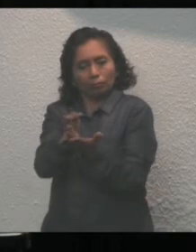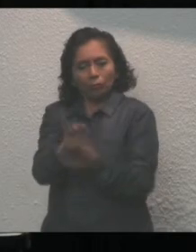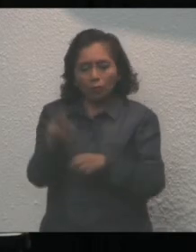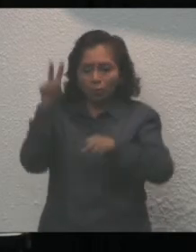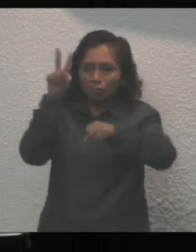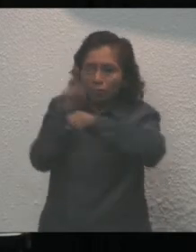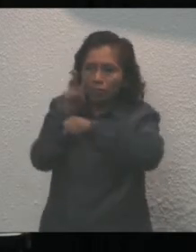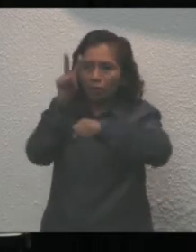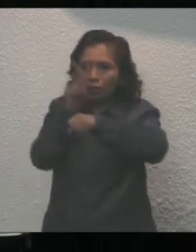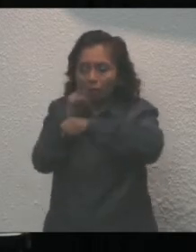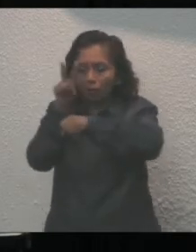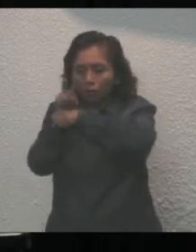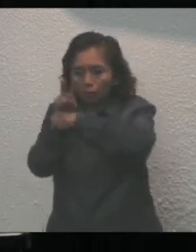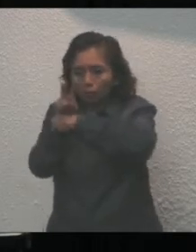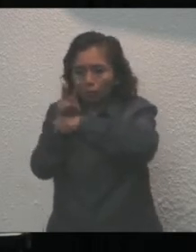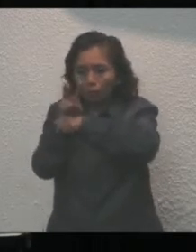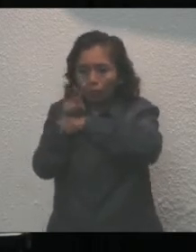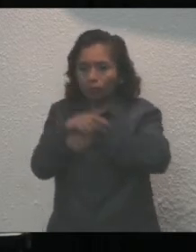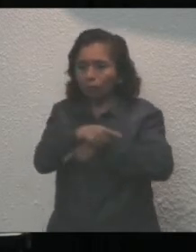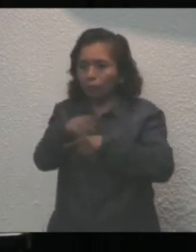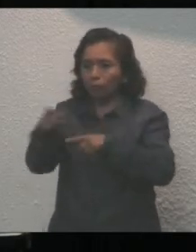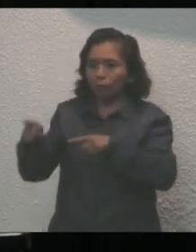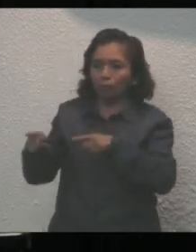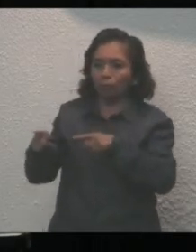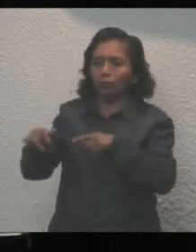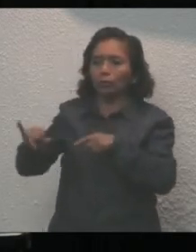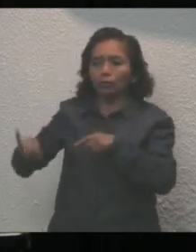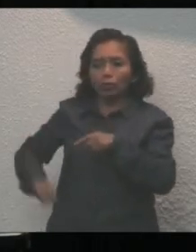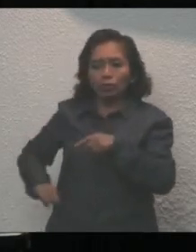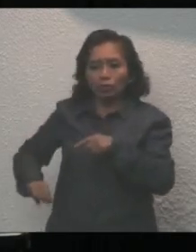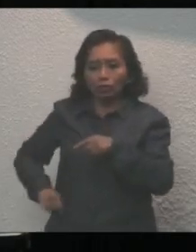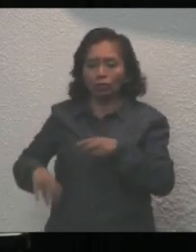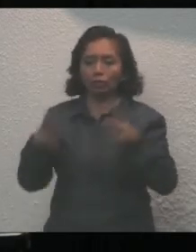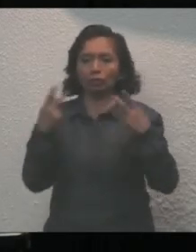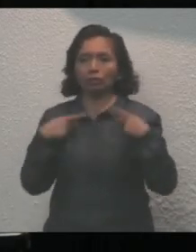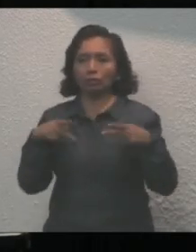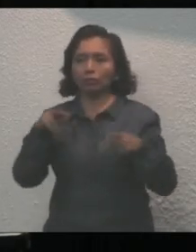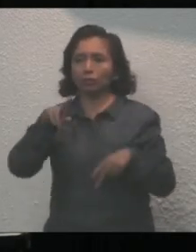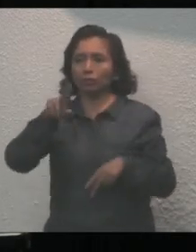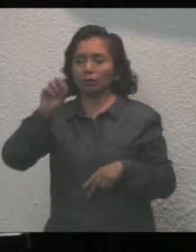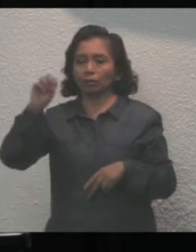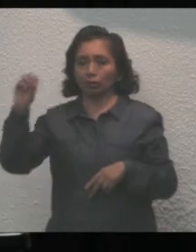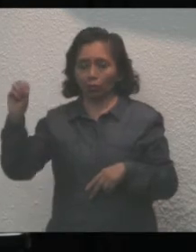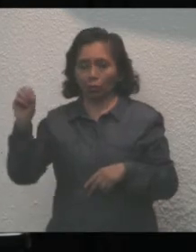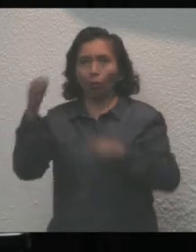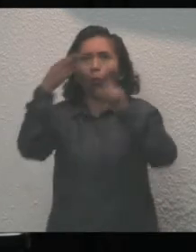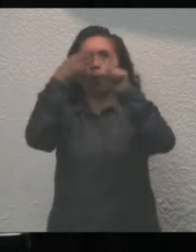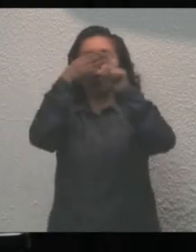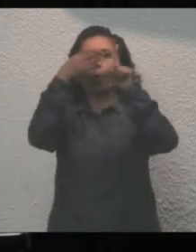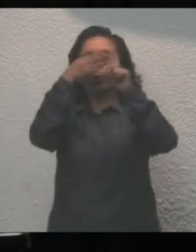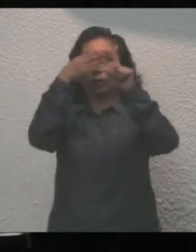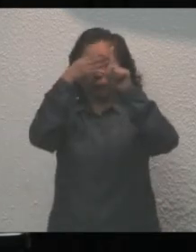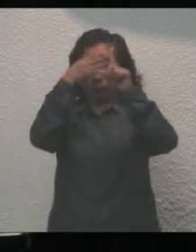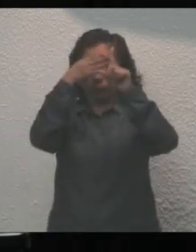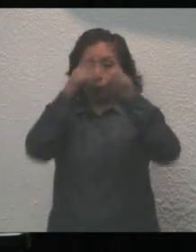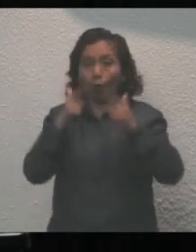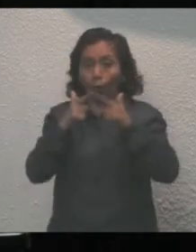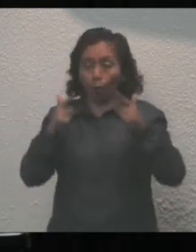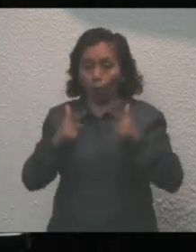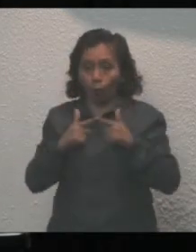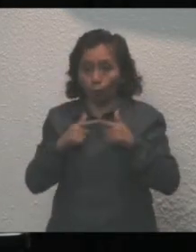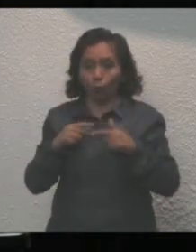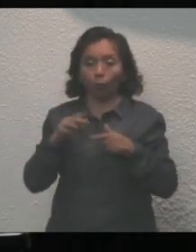velando por el interés de las y los quintanarruenses. El objetivo de la bancada de Morena